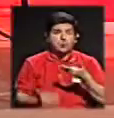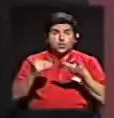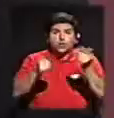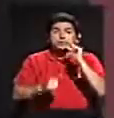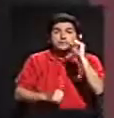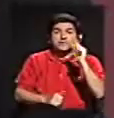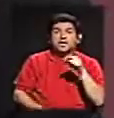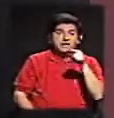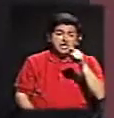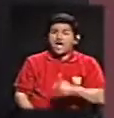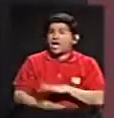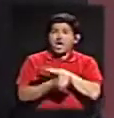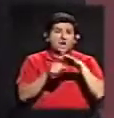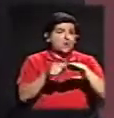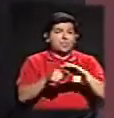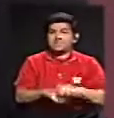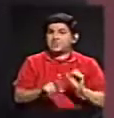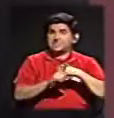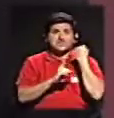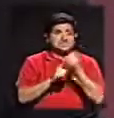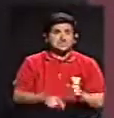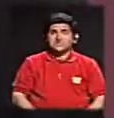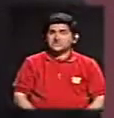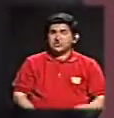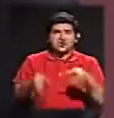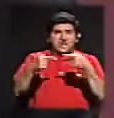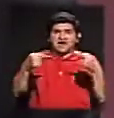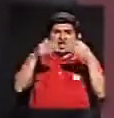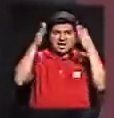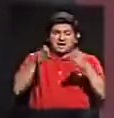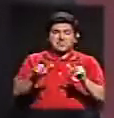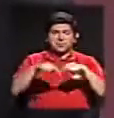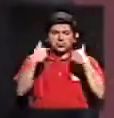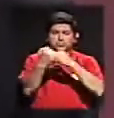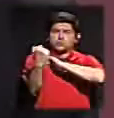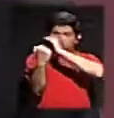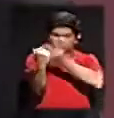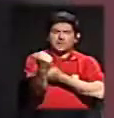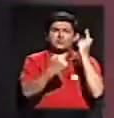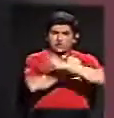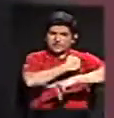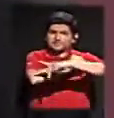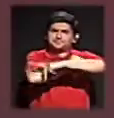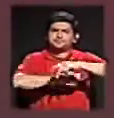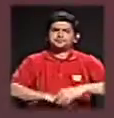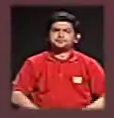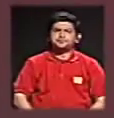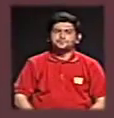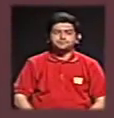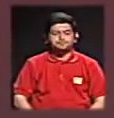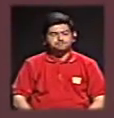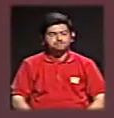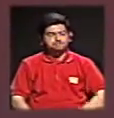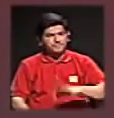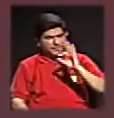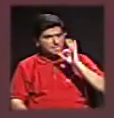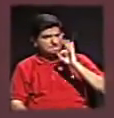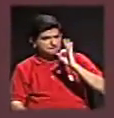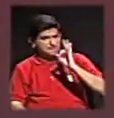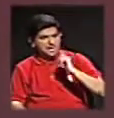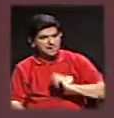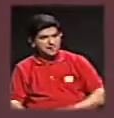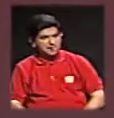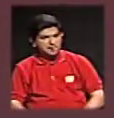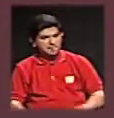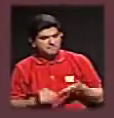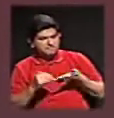bastó para que se ganara la animadversión de los sectores más poderosos del país, por ejemplo. Bueno, dentro de